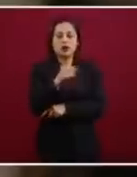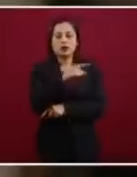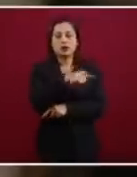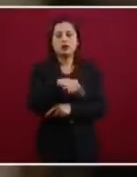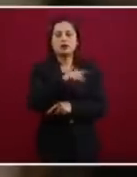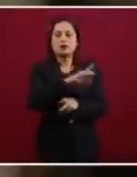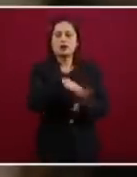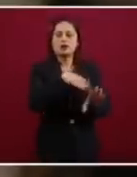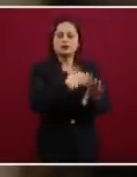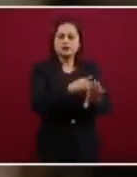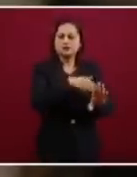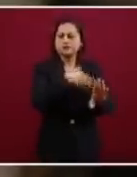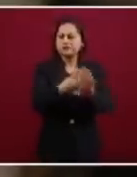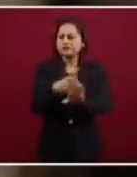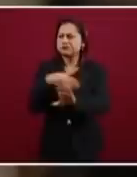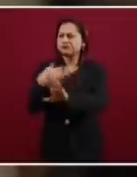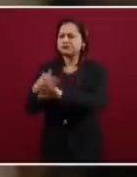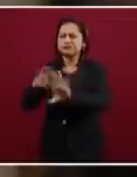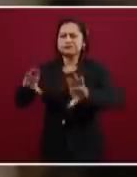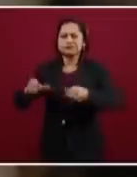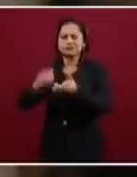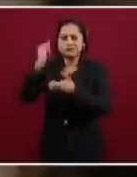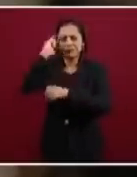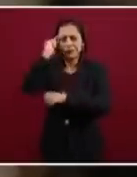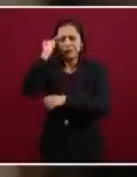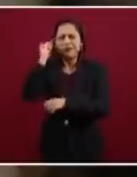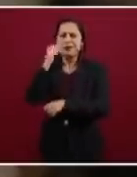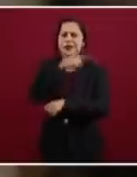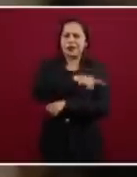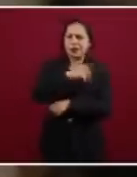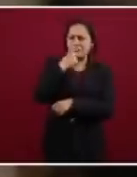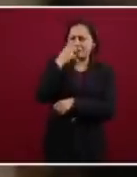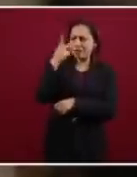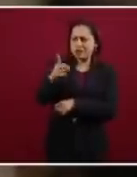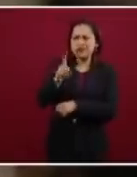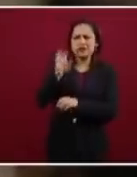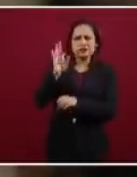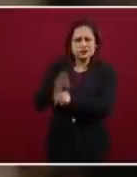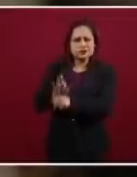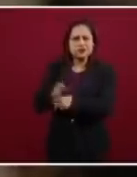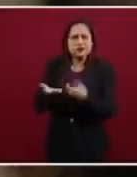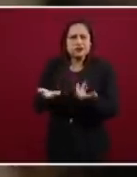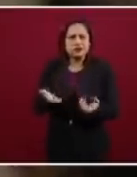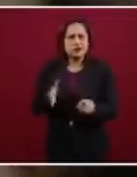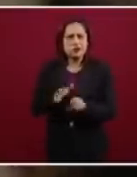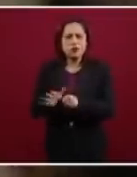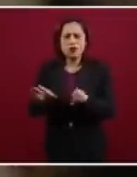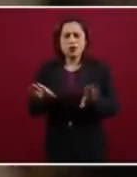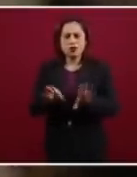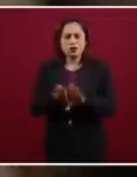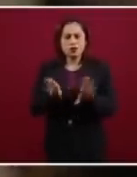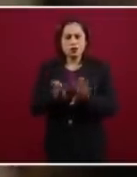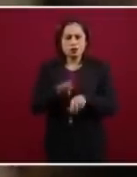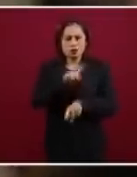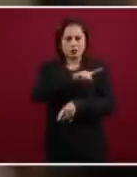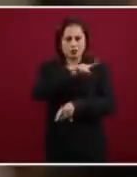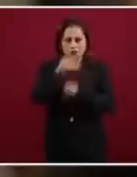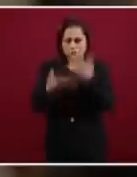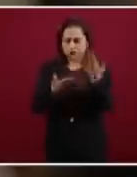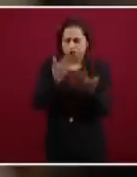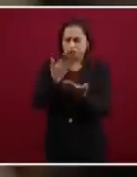cuál es la garantía que usted le dando está dando a los pueblos indígenas y a las comunidades para que esto no suceda y no